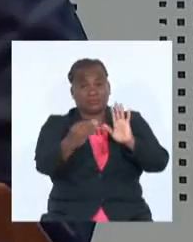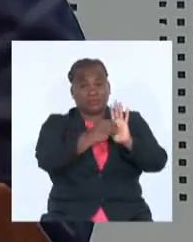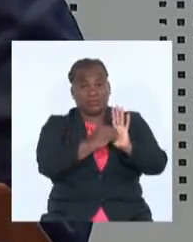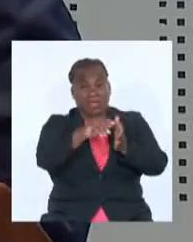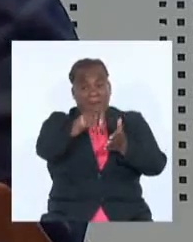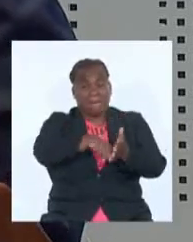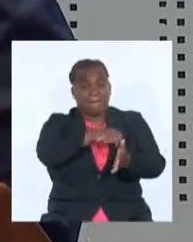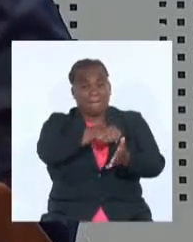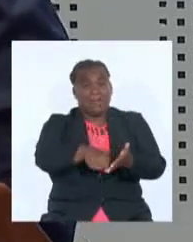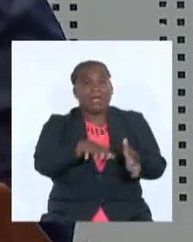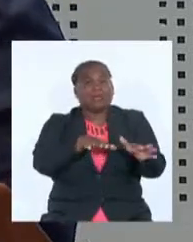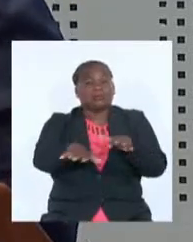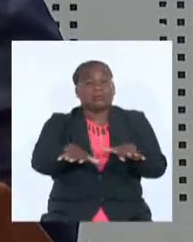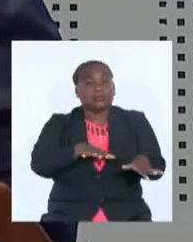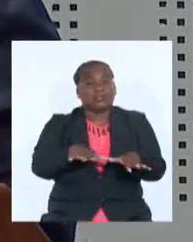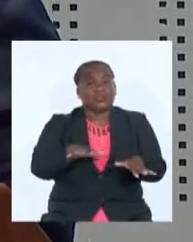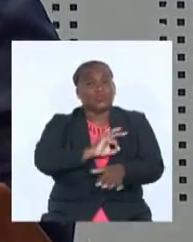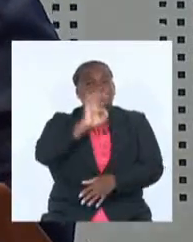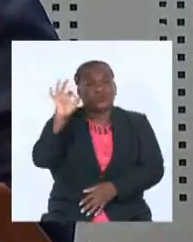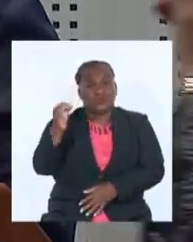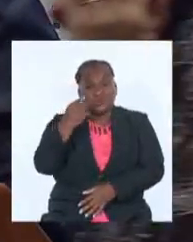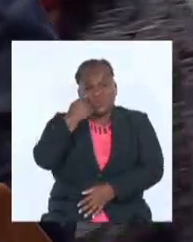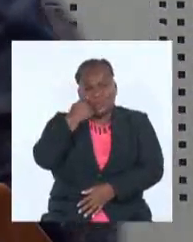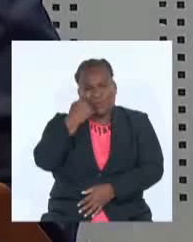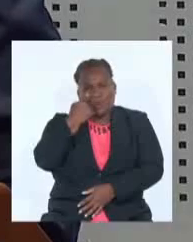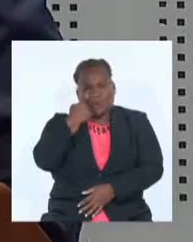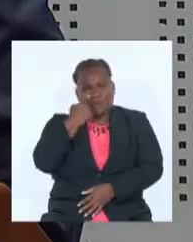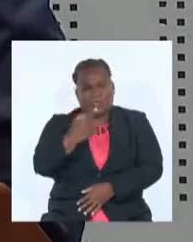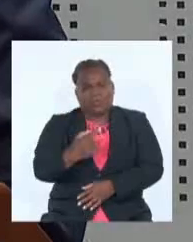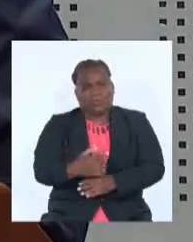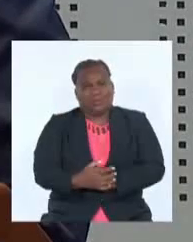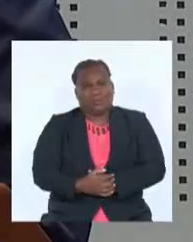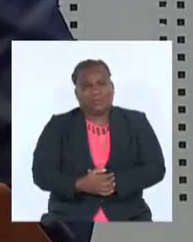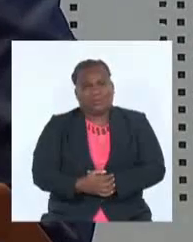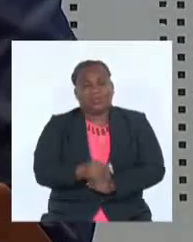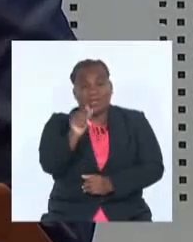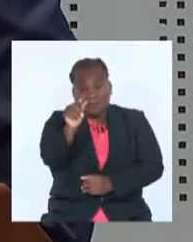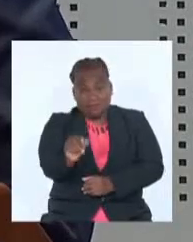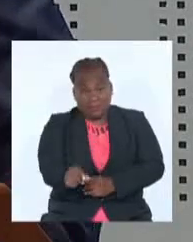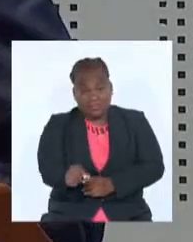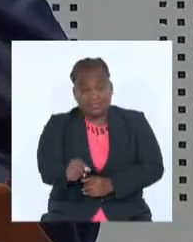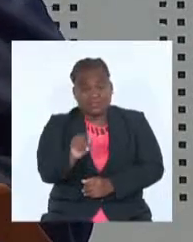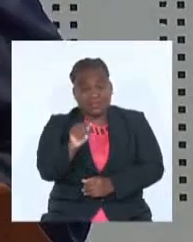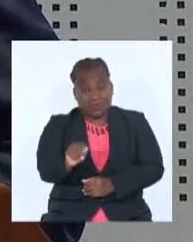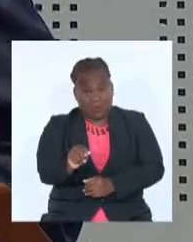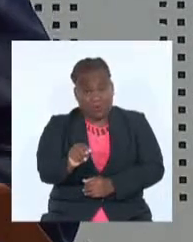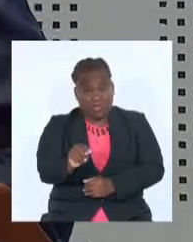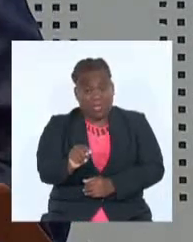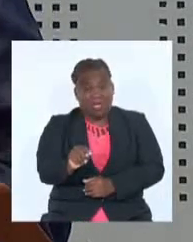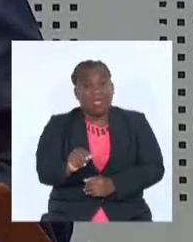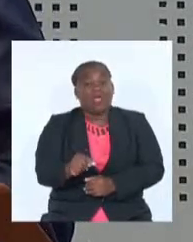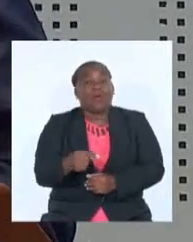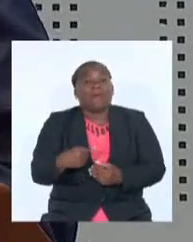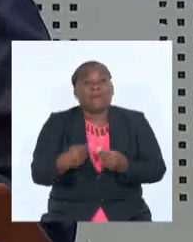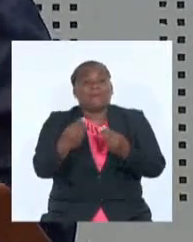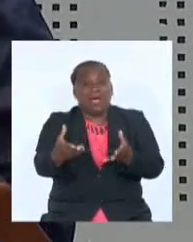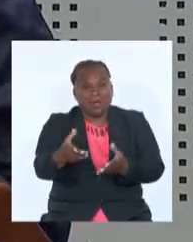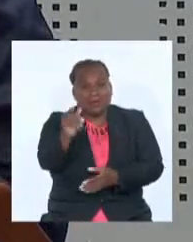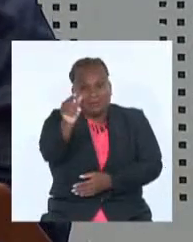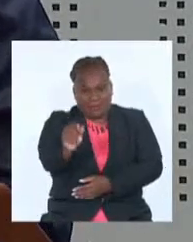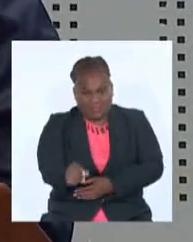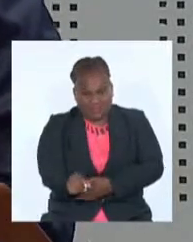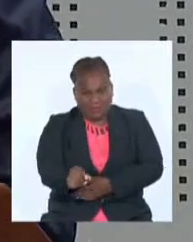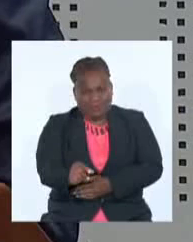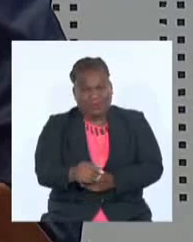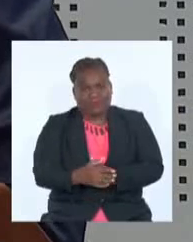acción sin precedentes de las personas por las personas y para las personas, en